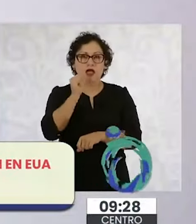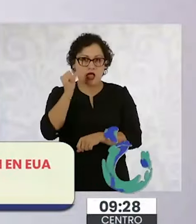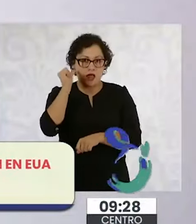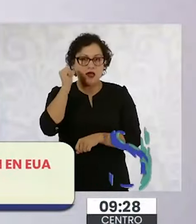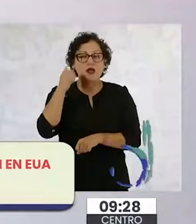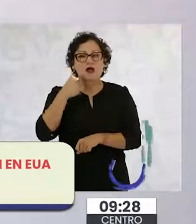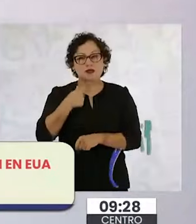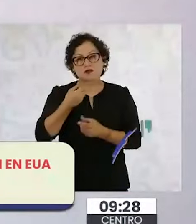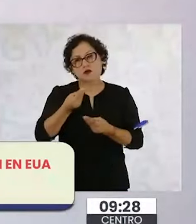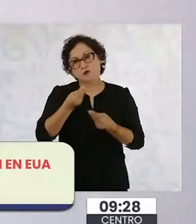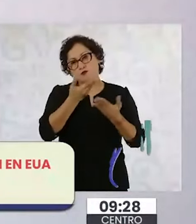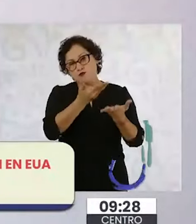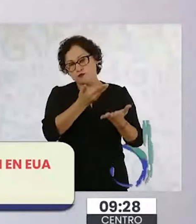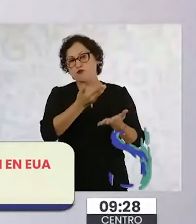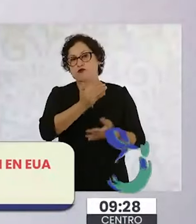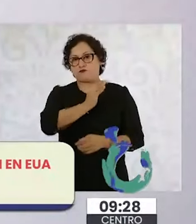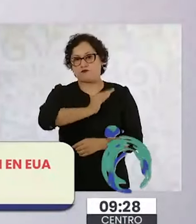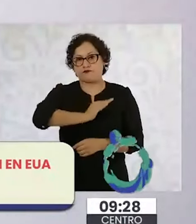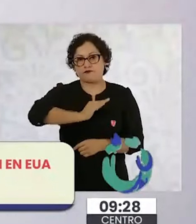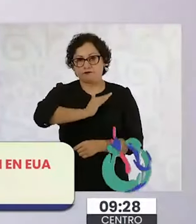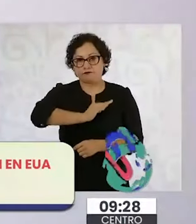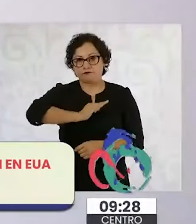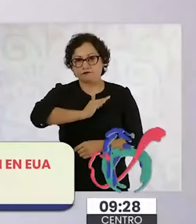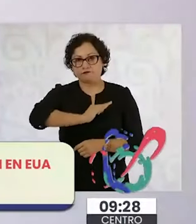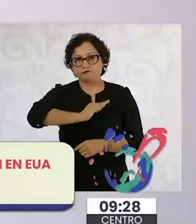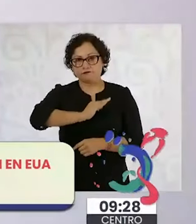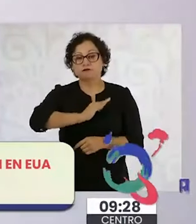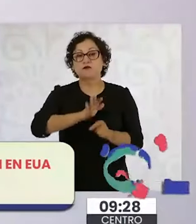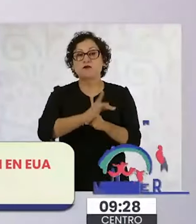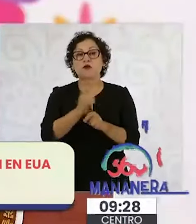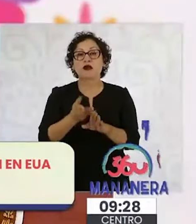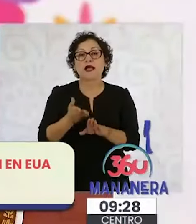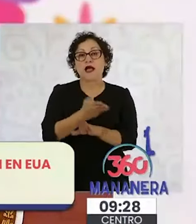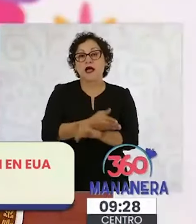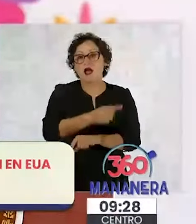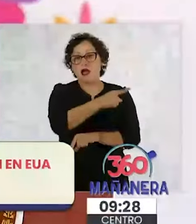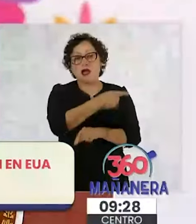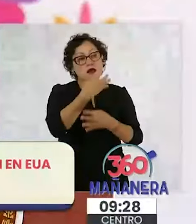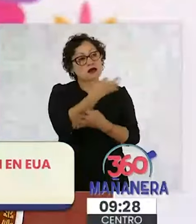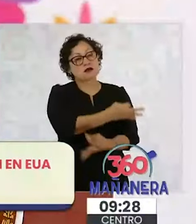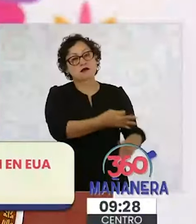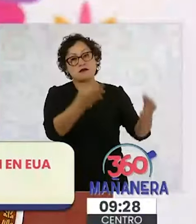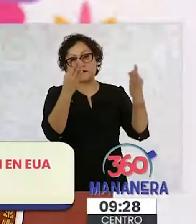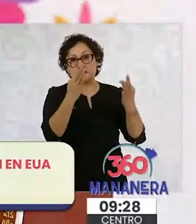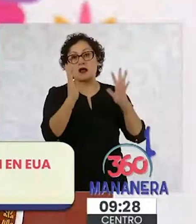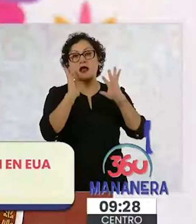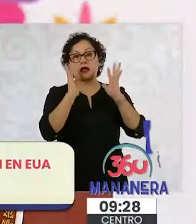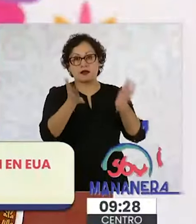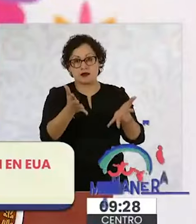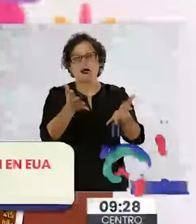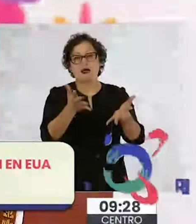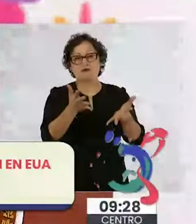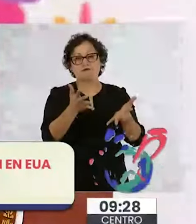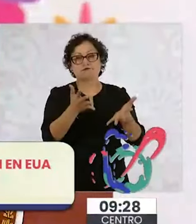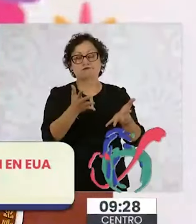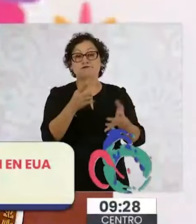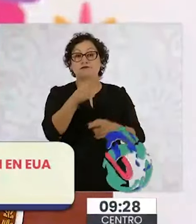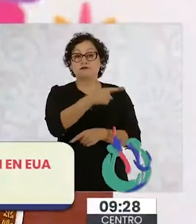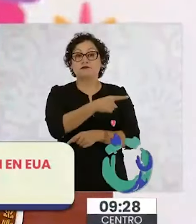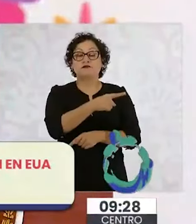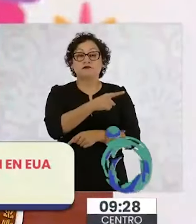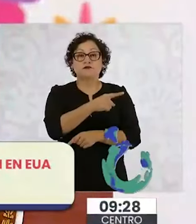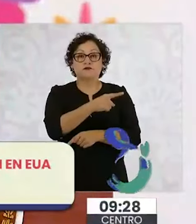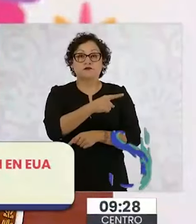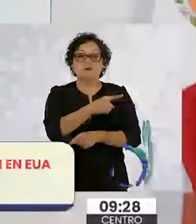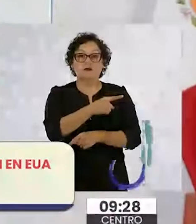felicitación una vez que fue público el reconocimiento de la candidata la vicepresidenta